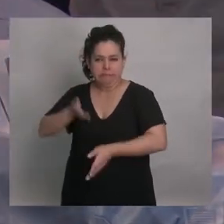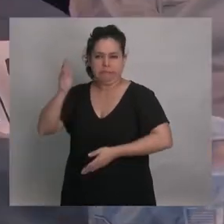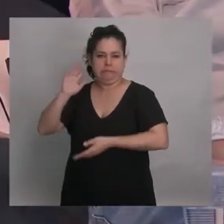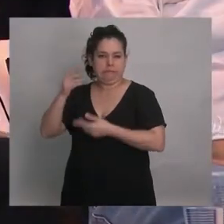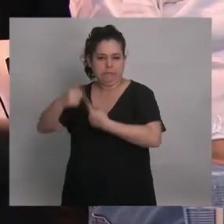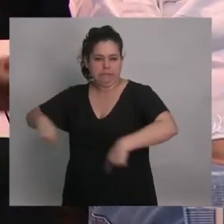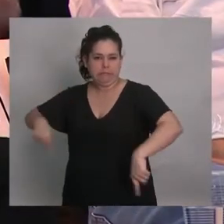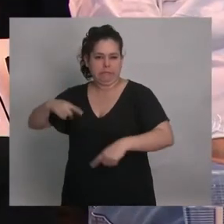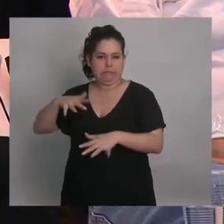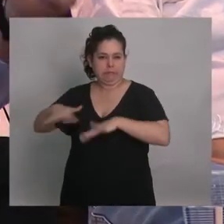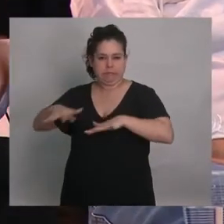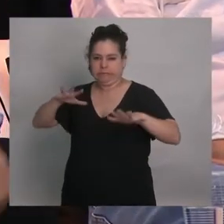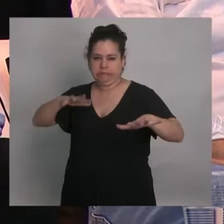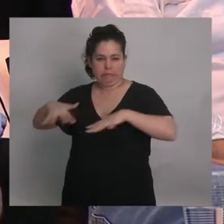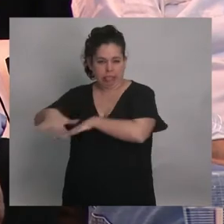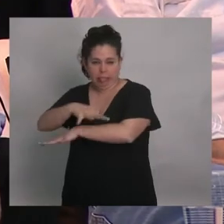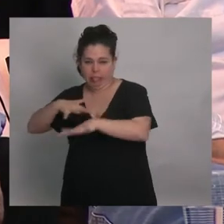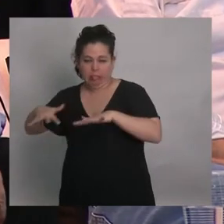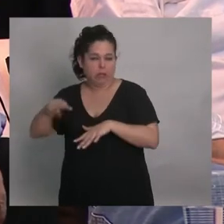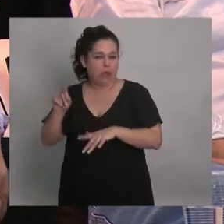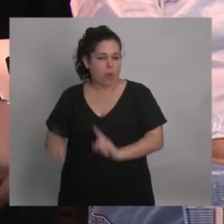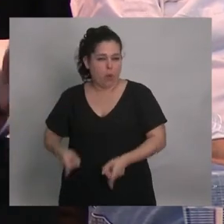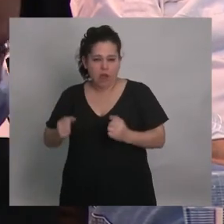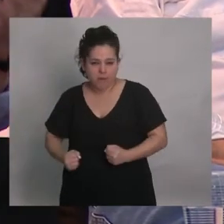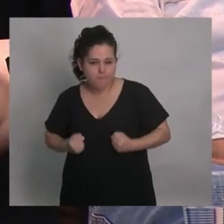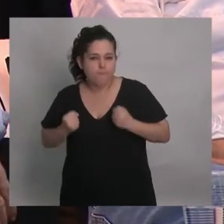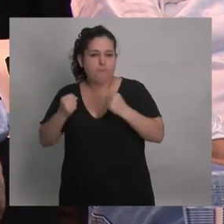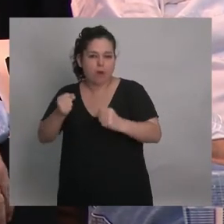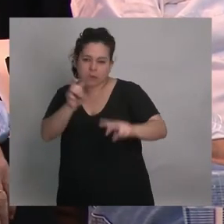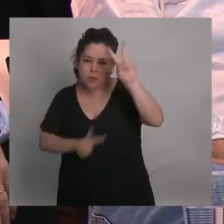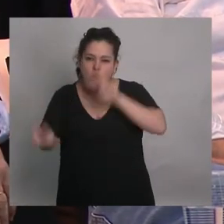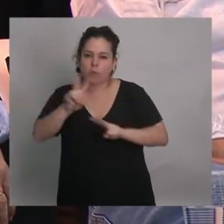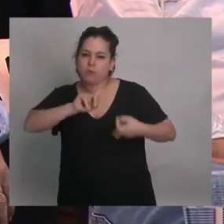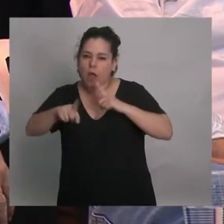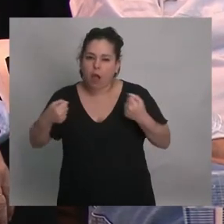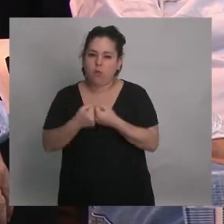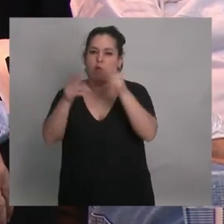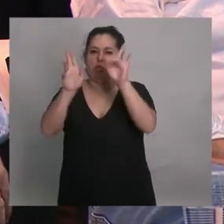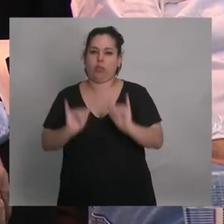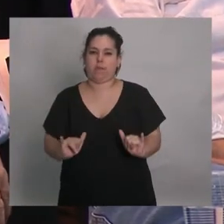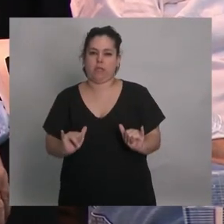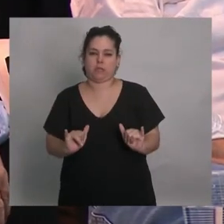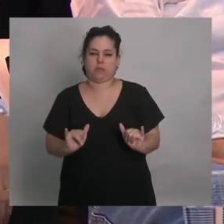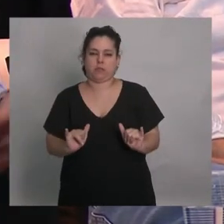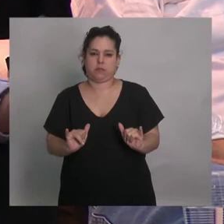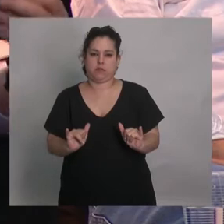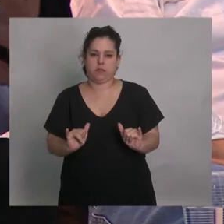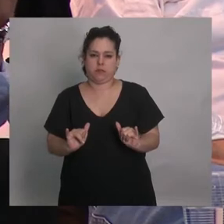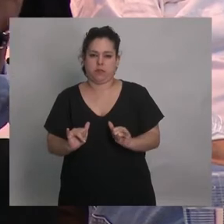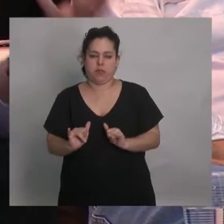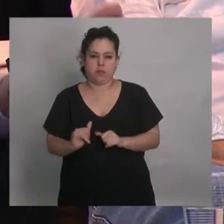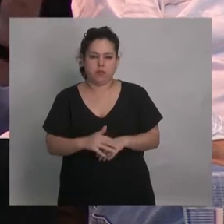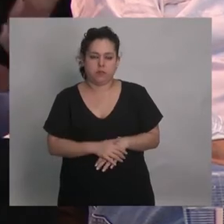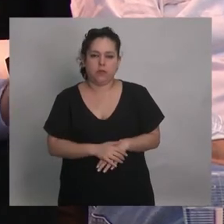también fuerte para encontrar los acuerdos de paz y no hay que